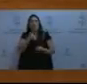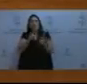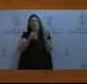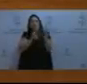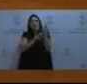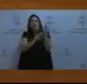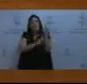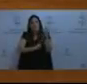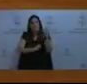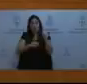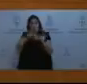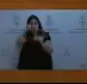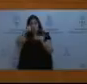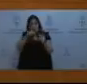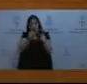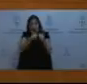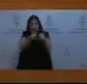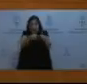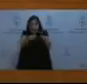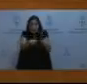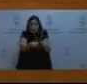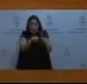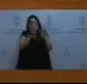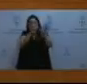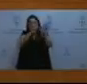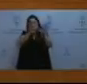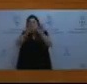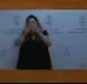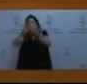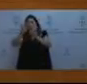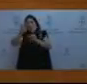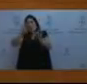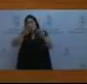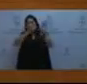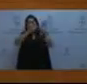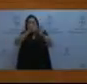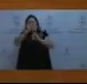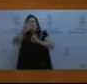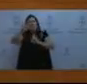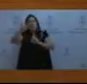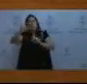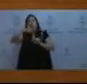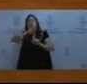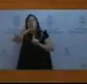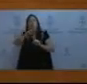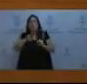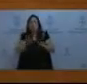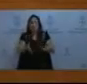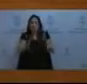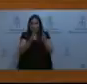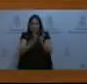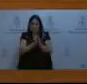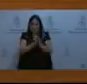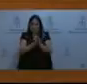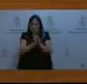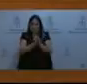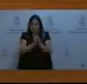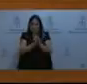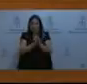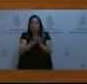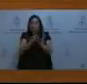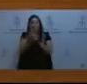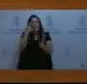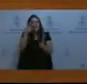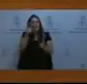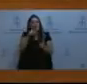cultura castreña, que hacen un total de más de 845.000 metros cuadrados. Usted sabe, y si lo puede usted consultar, ¿sabe cuántos